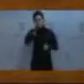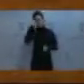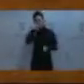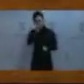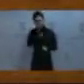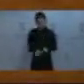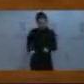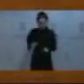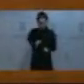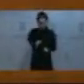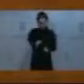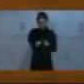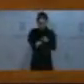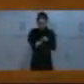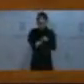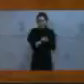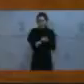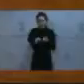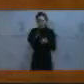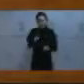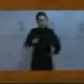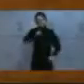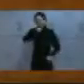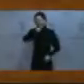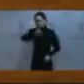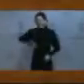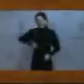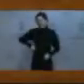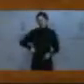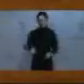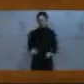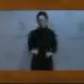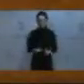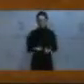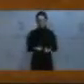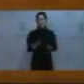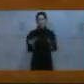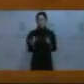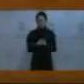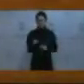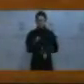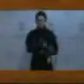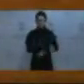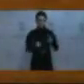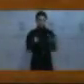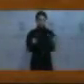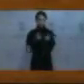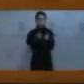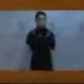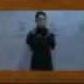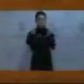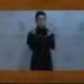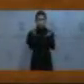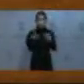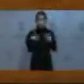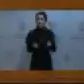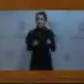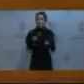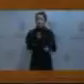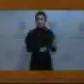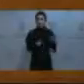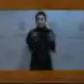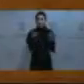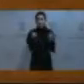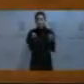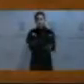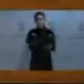una población altamente envejecida, especialmente mayores, con problemas de dependencia y sanidad que hay que